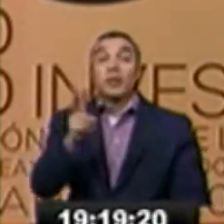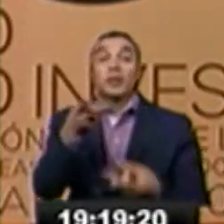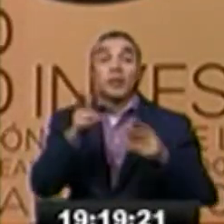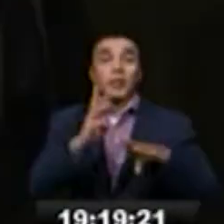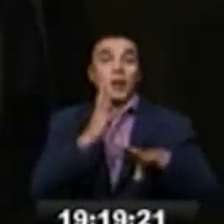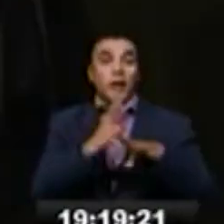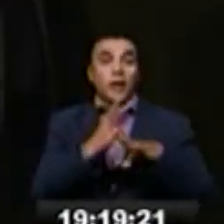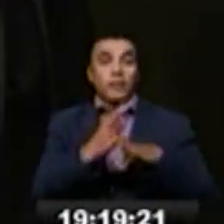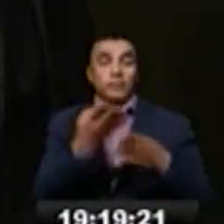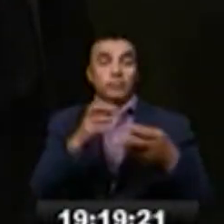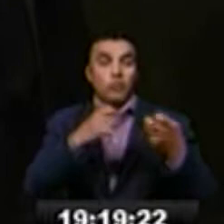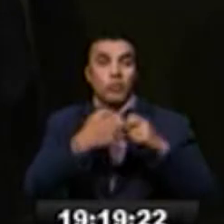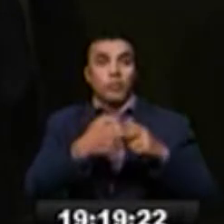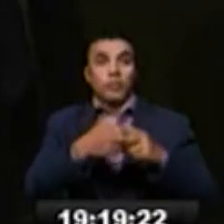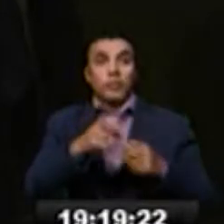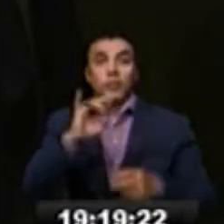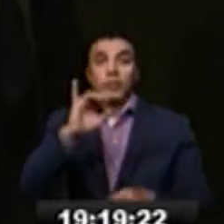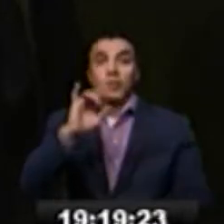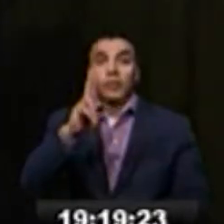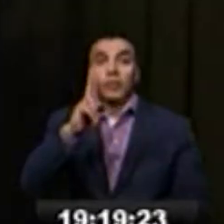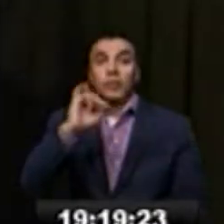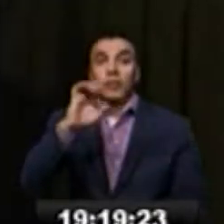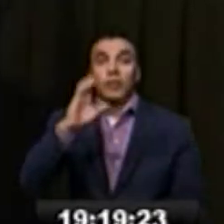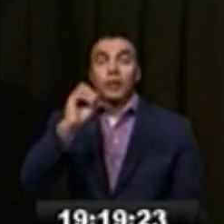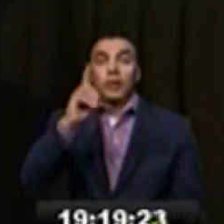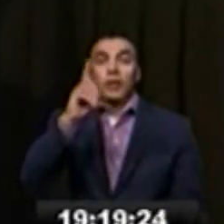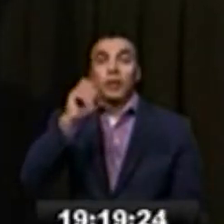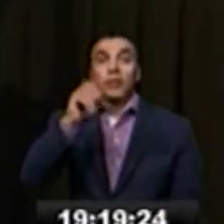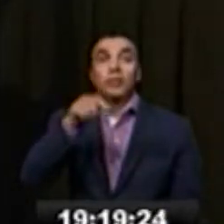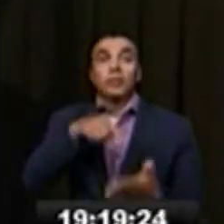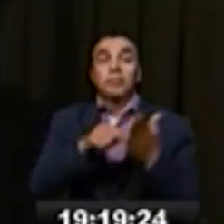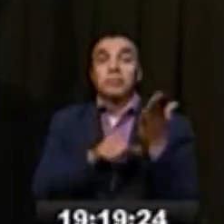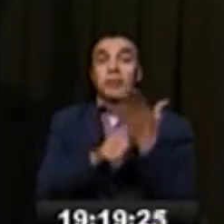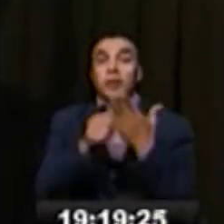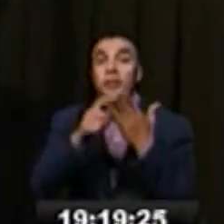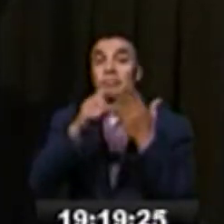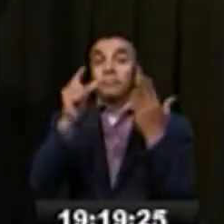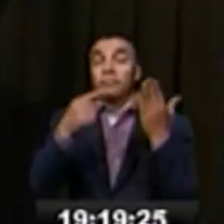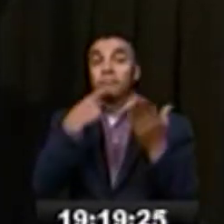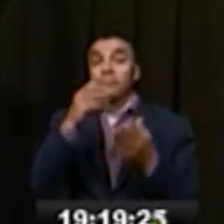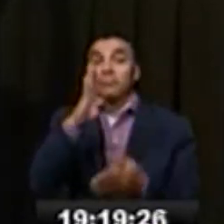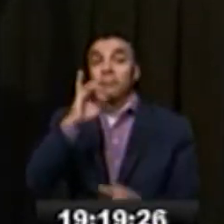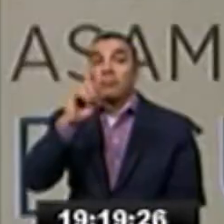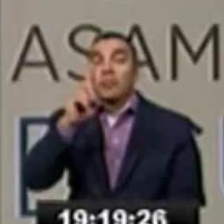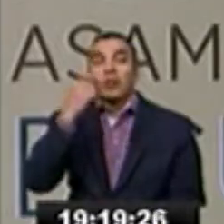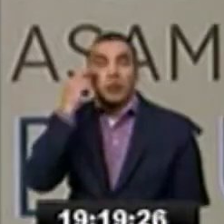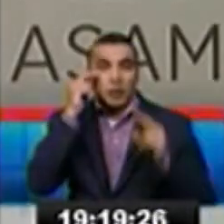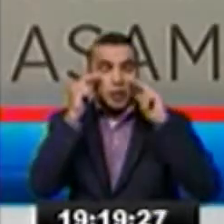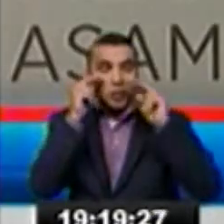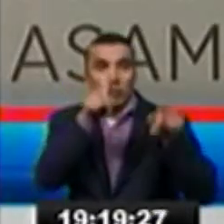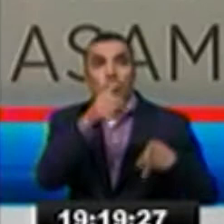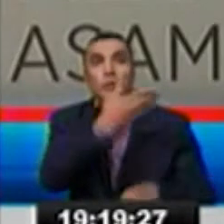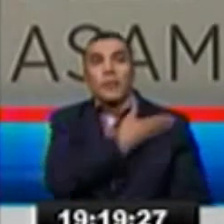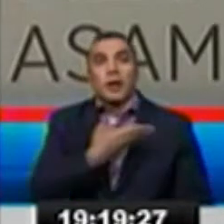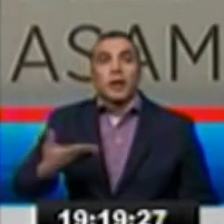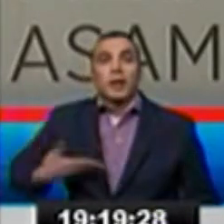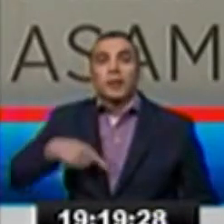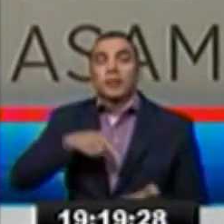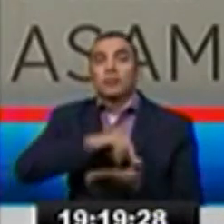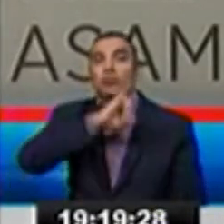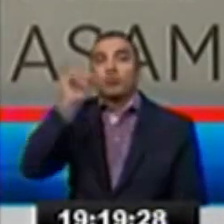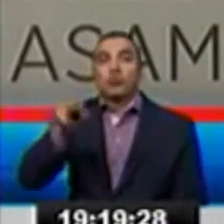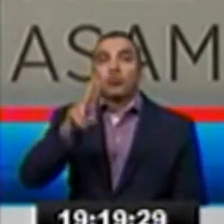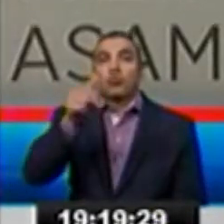por alto. Ricardo Hausmann es el ministro de Finanzas de Juan Guaidó, a quien el BID reconoce como presidente legítimo de